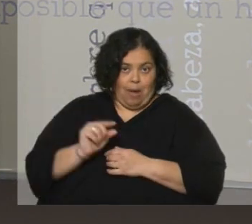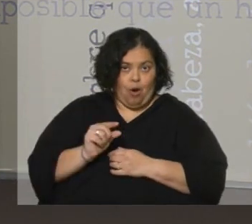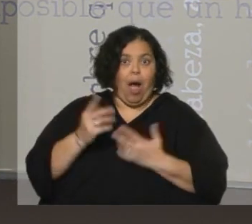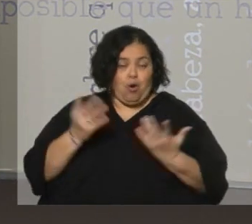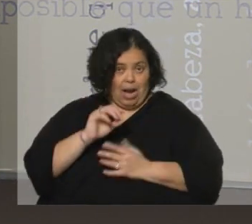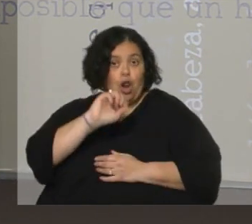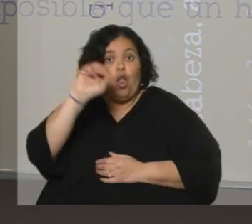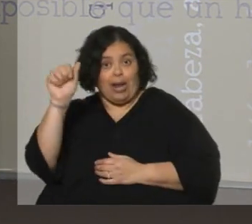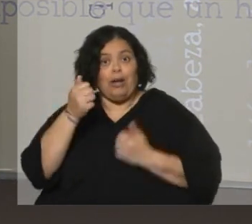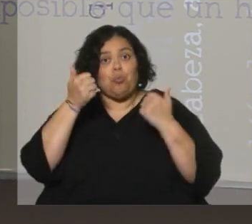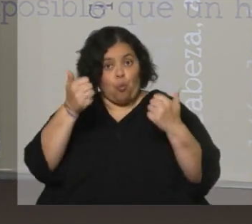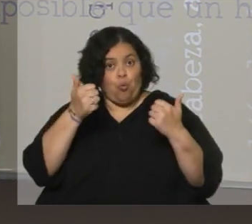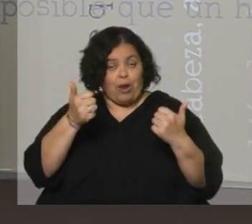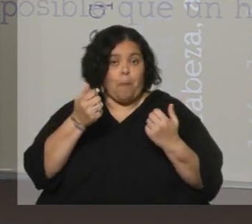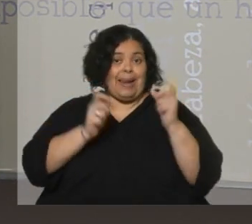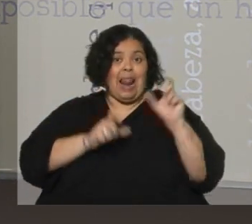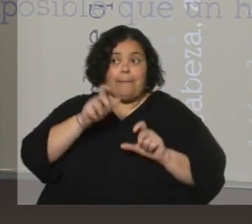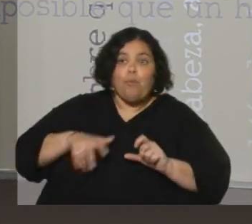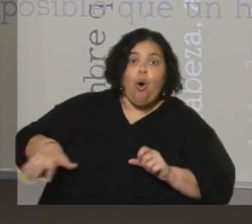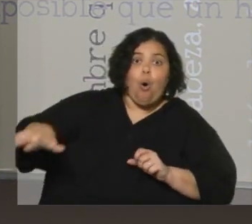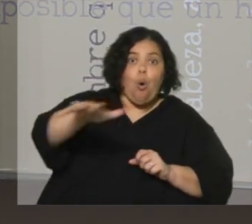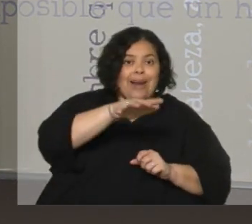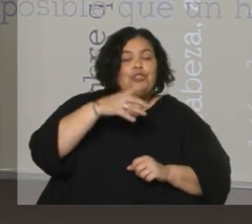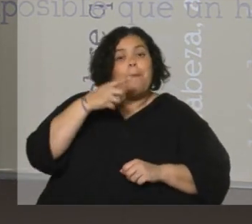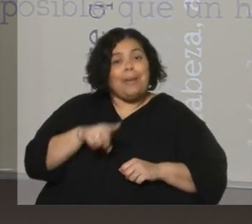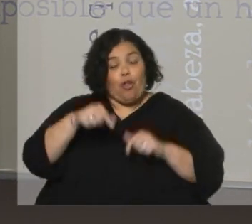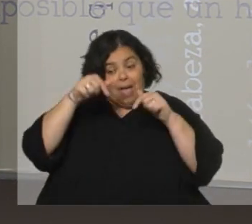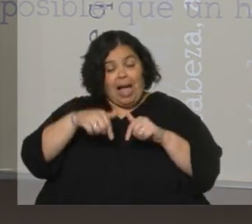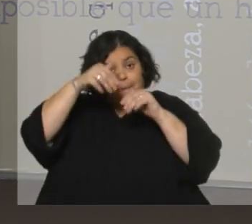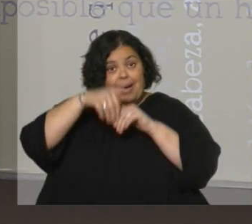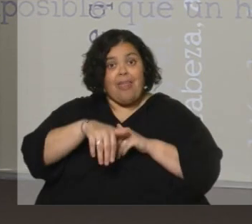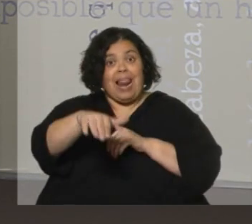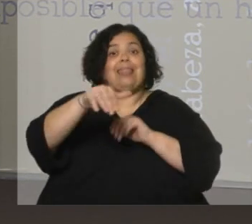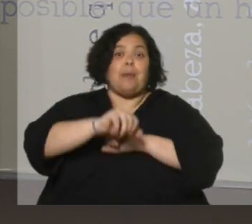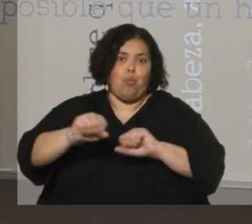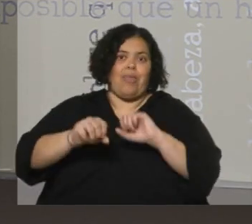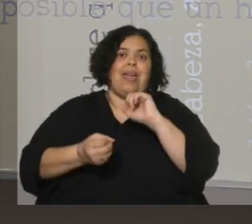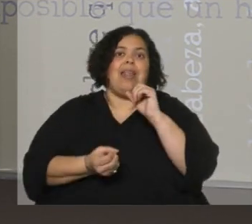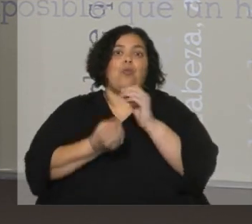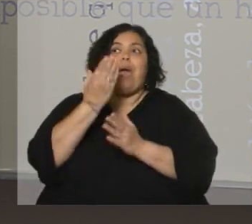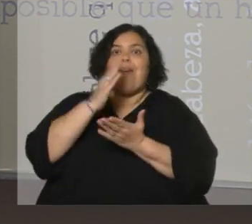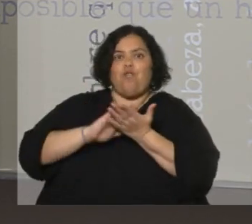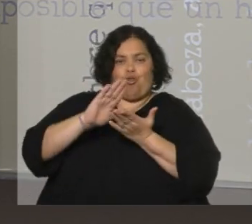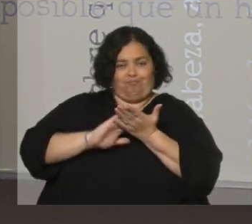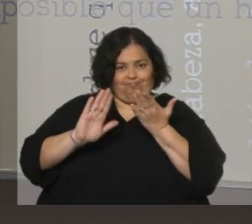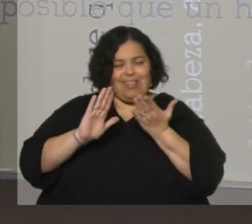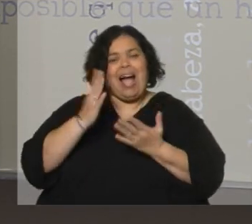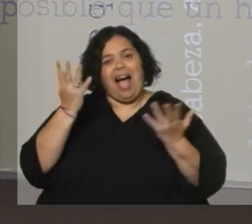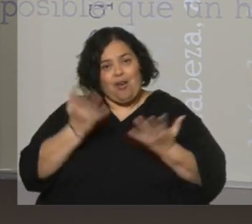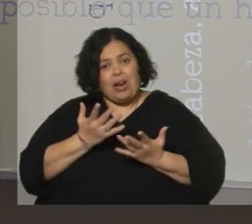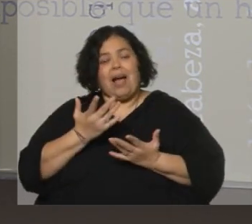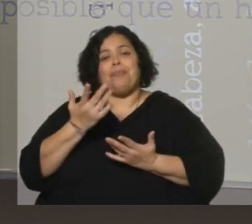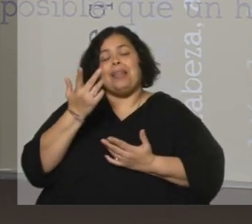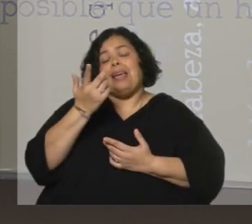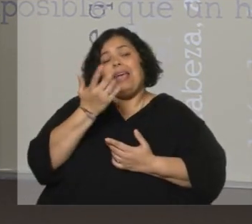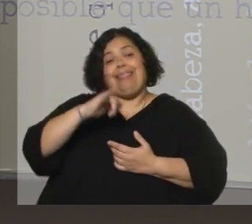muy bajos y eso es muy bueno para gran parte de la población pero entendemos que de aquí adelante puede haber un nuevo capítulo la tasa de interés viene bajando eh ha tenido creo que ya